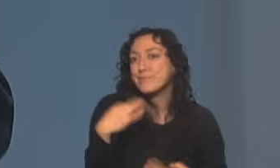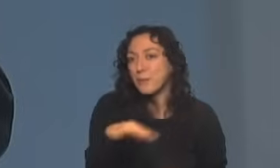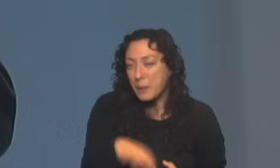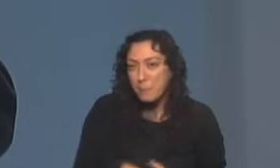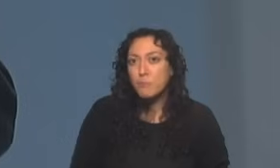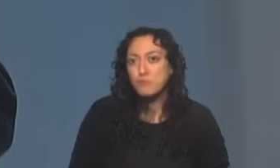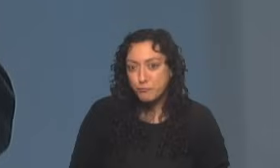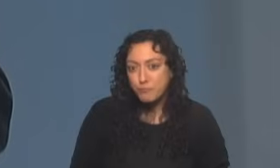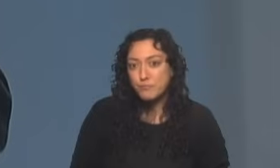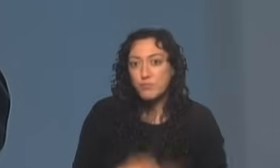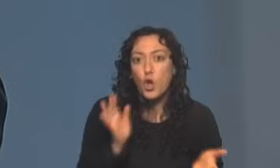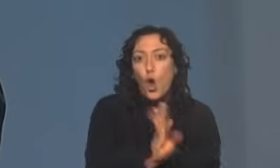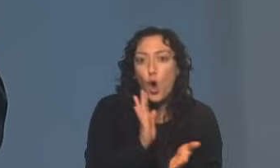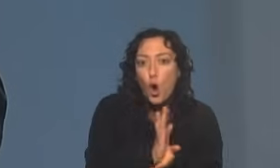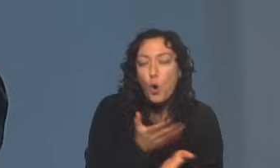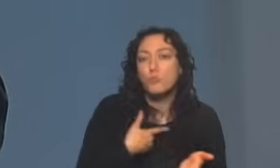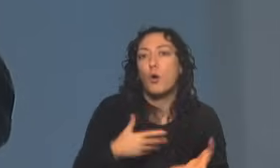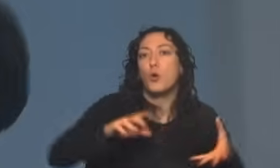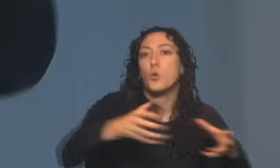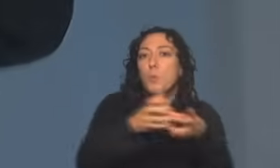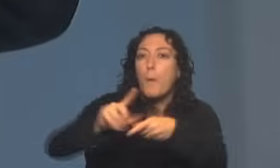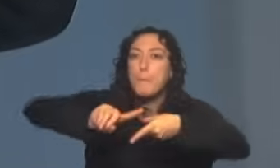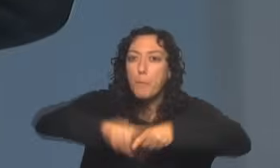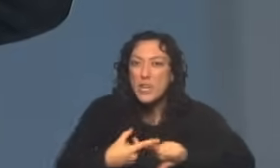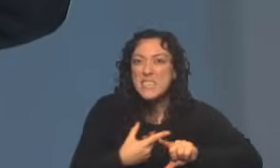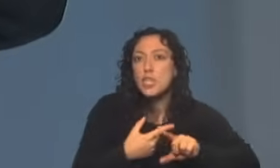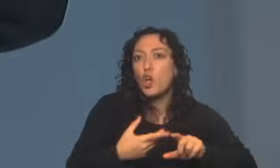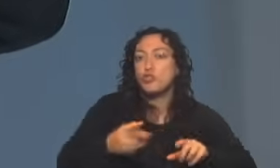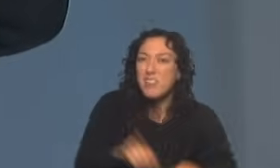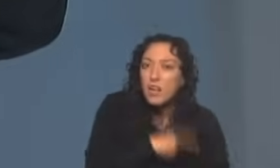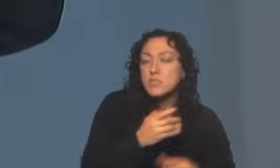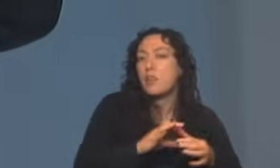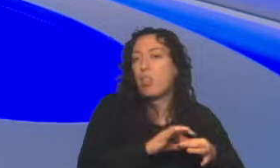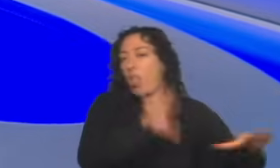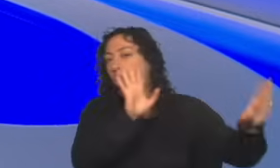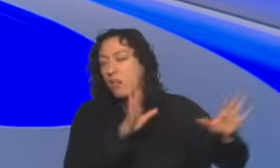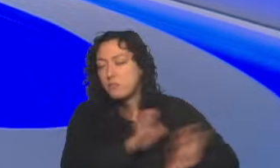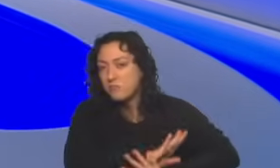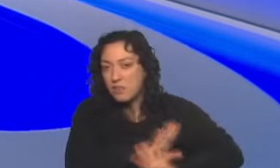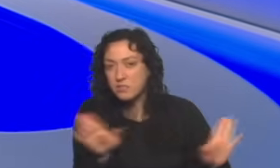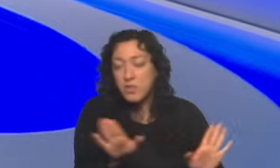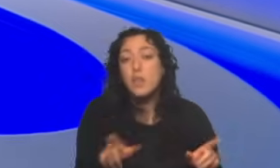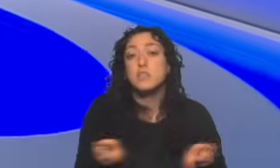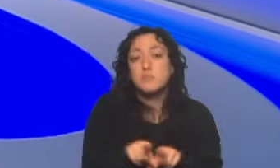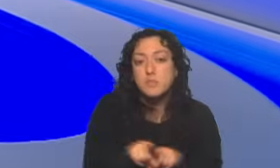conjunto de procesos de desenganchamiento de los partidos tradicionales. Si vos ves el PRD y el partido